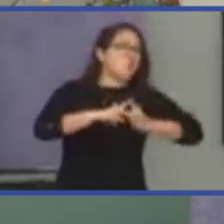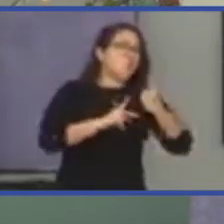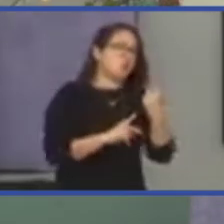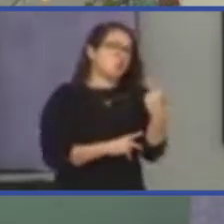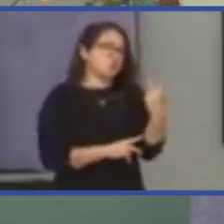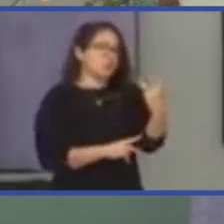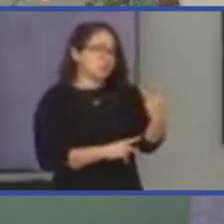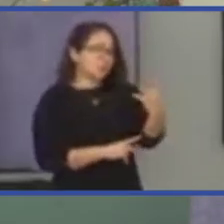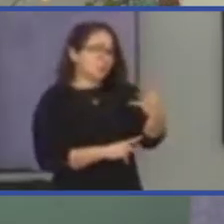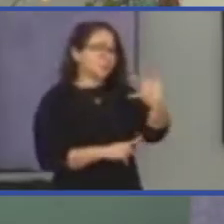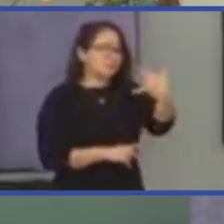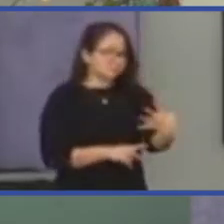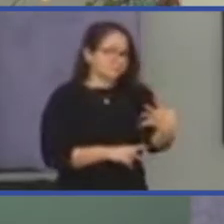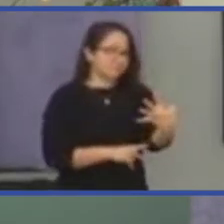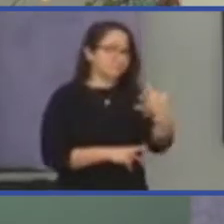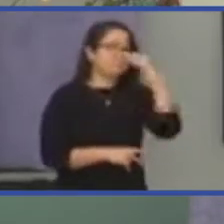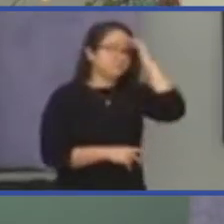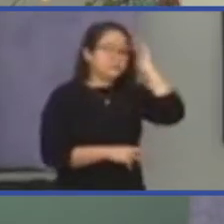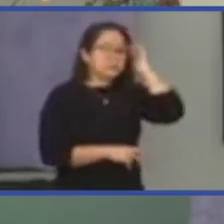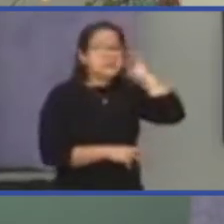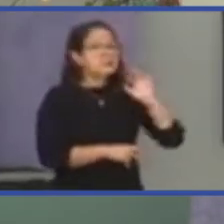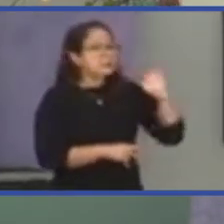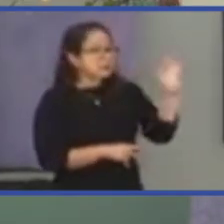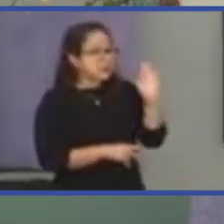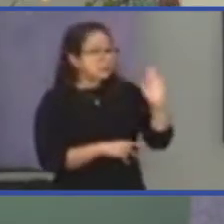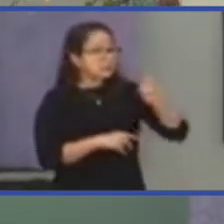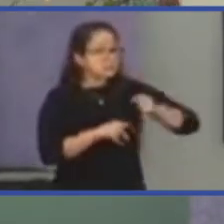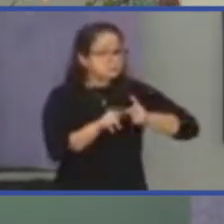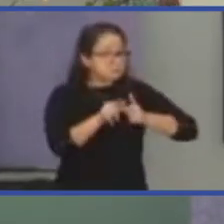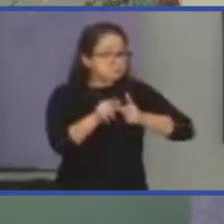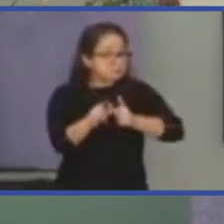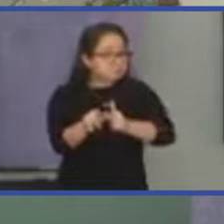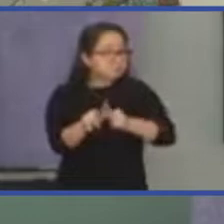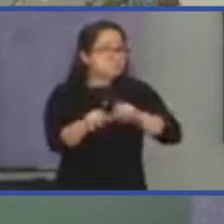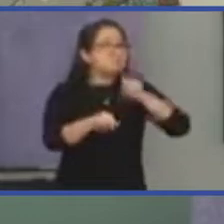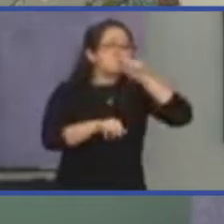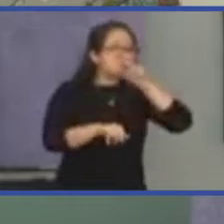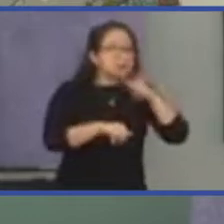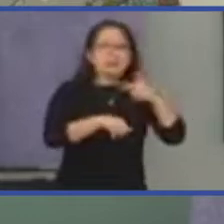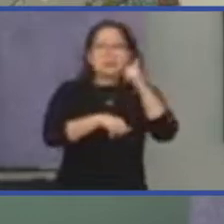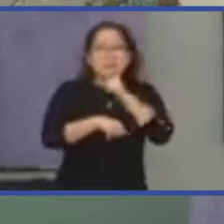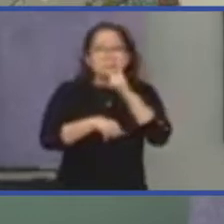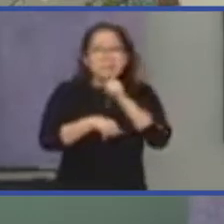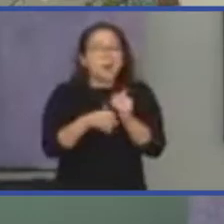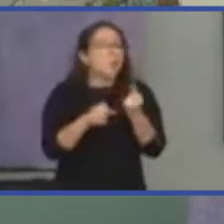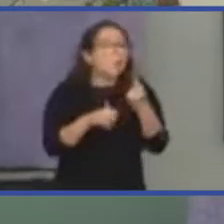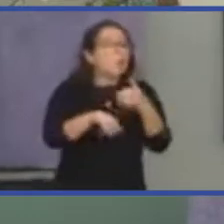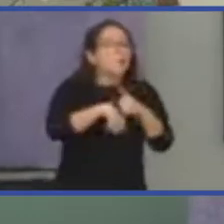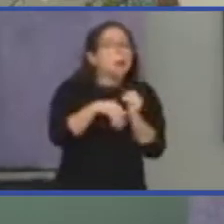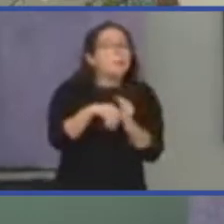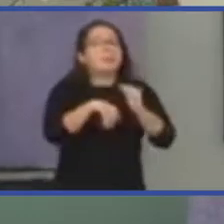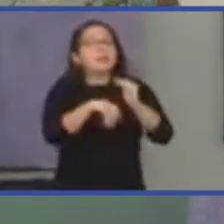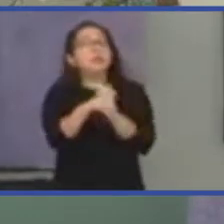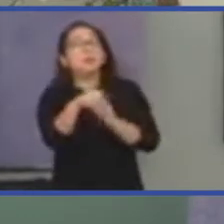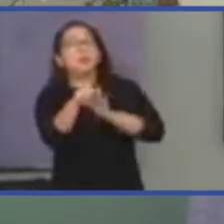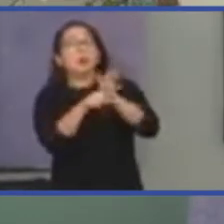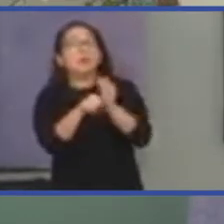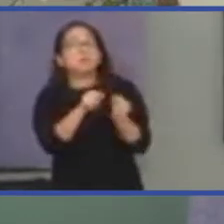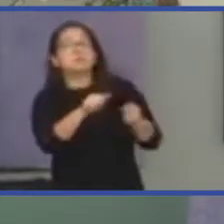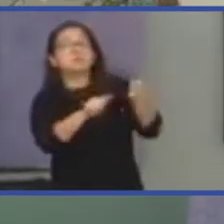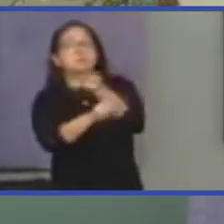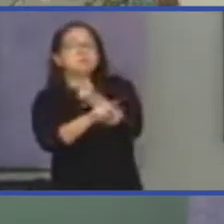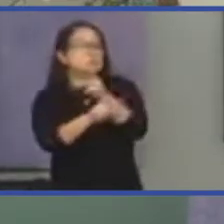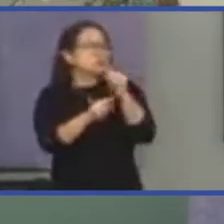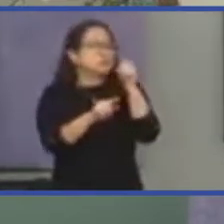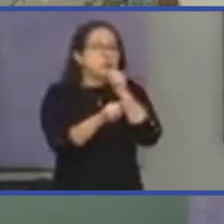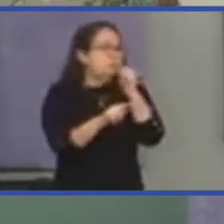cinco. Y si seguimos, siempre hay otro número. No importa qué tan grande sea el número que hayamos contado, siempre hay uno